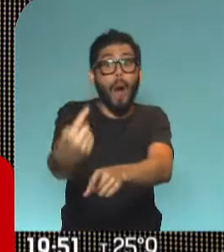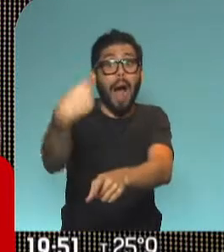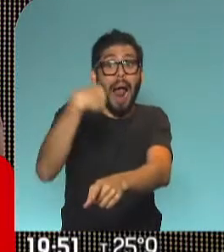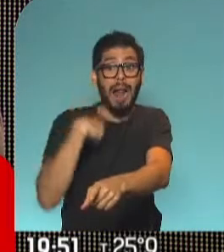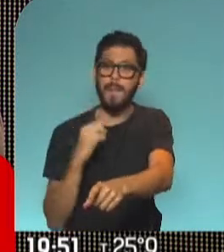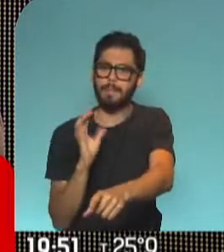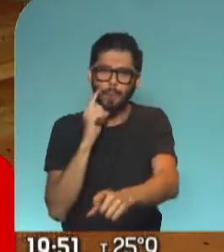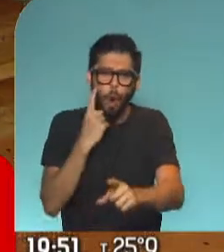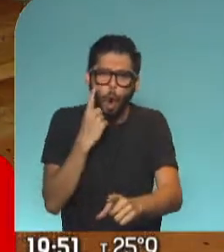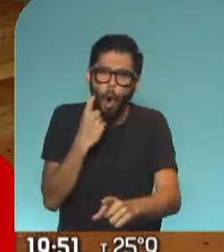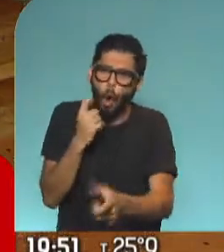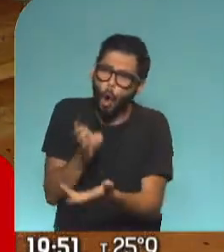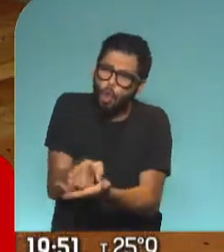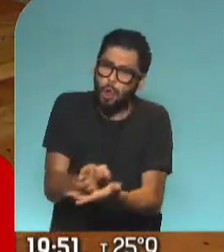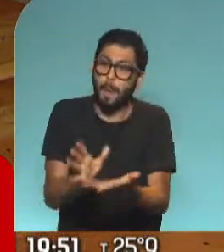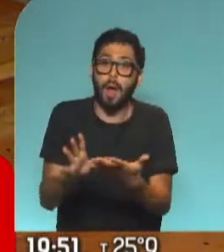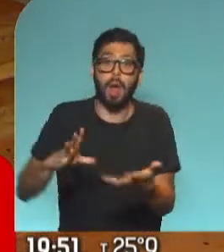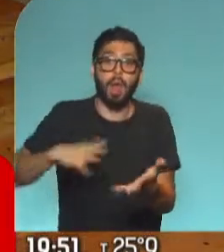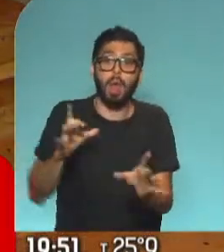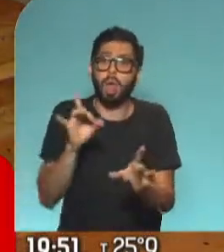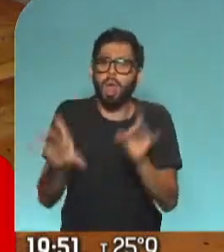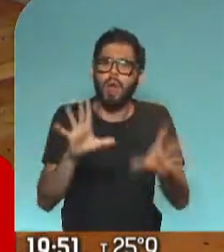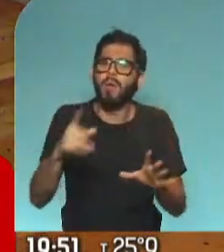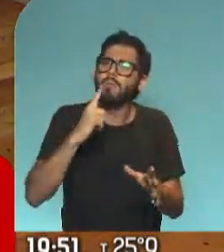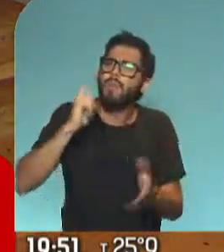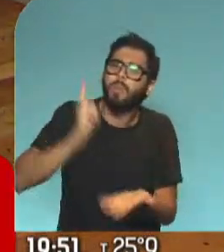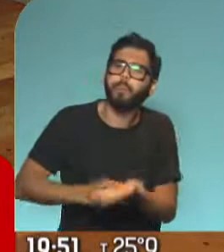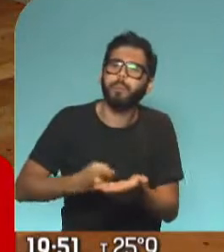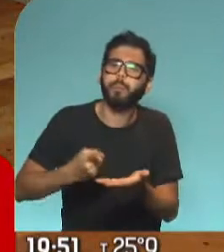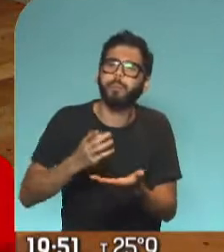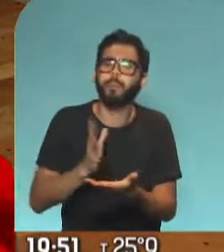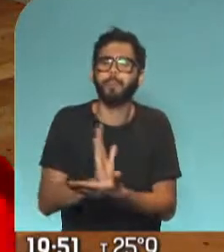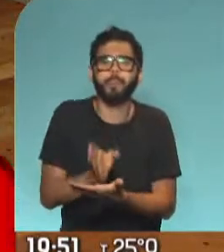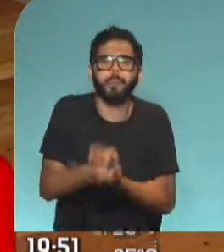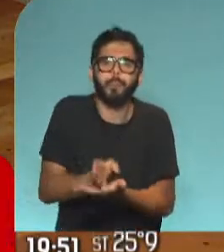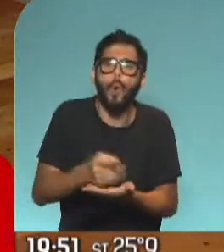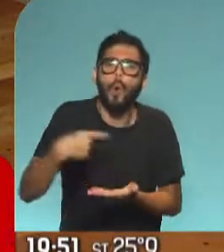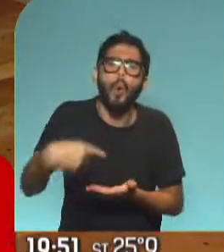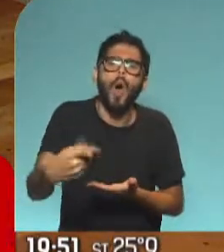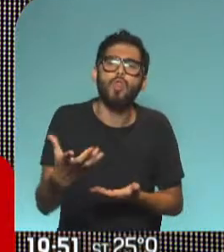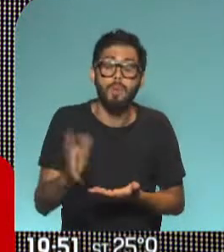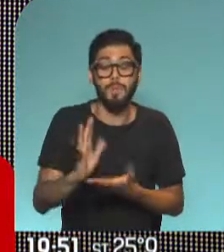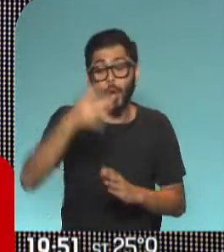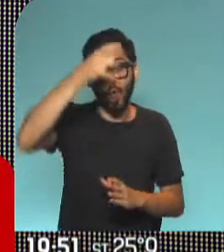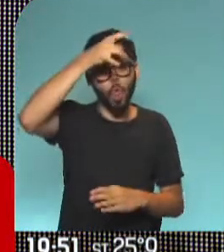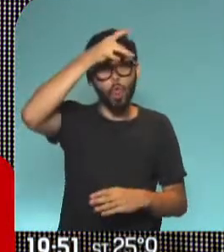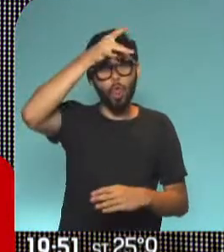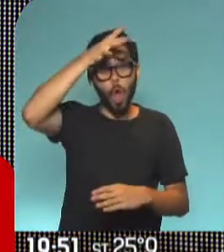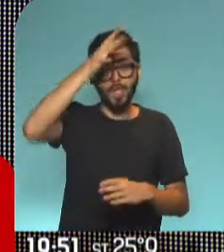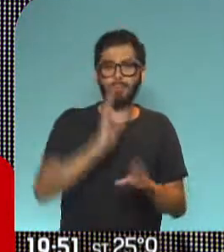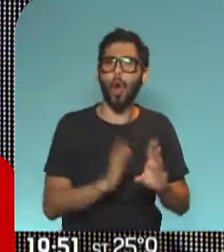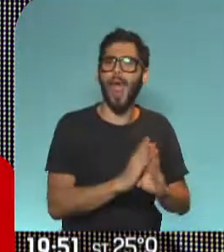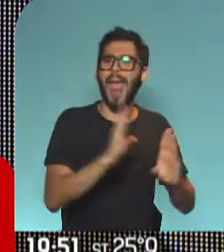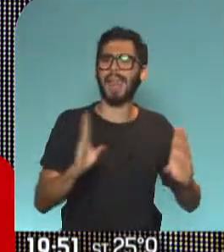que la dispersen. ¿Desde cuándo podrían darse estas restricciones? Miren, el 12 ya finaliza esta etapa